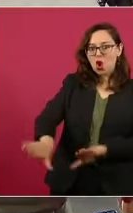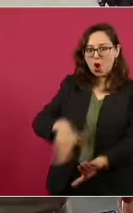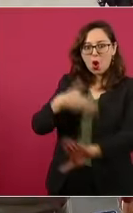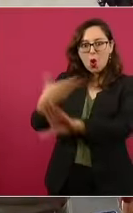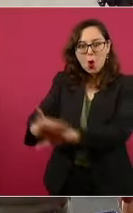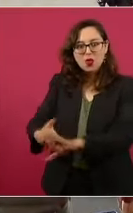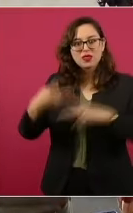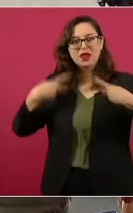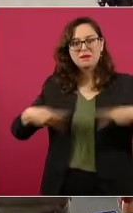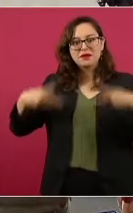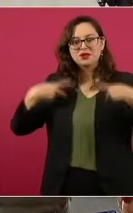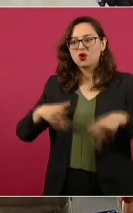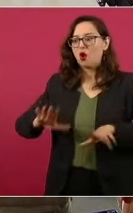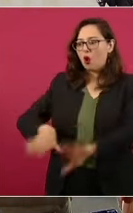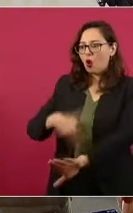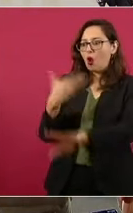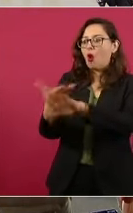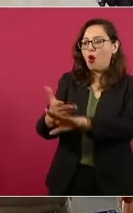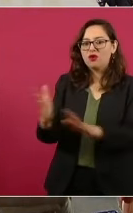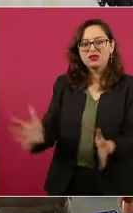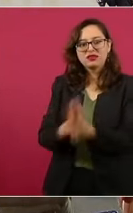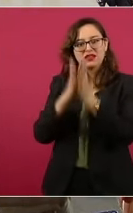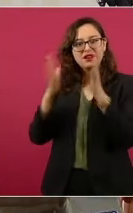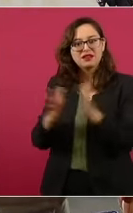Eso mismo pasa después